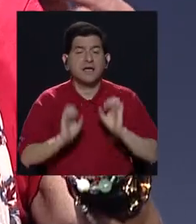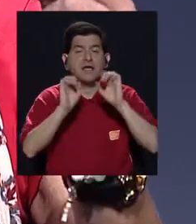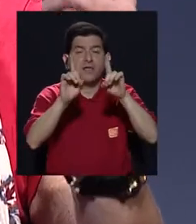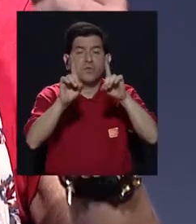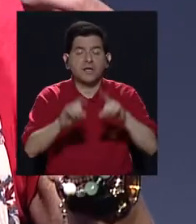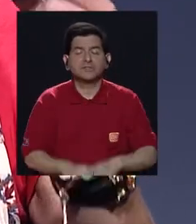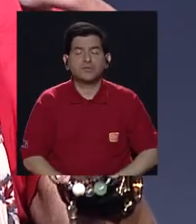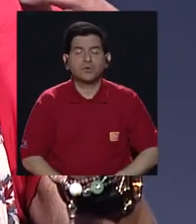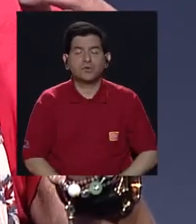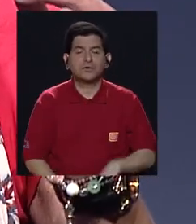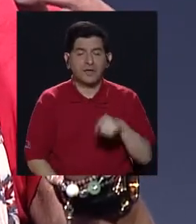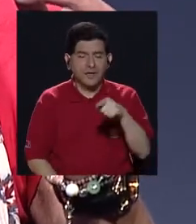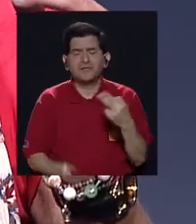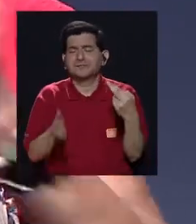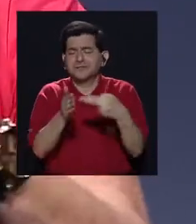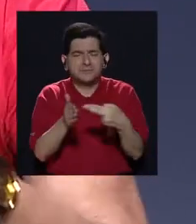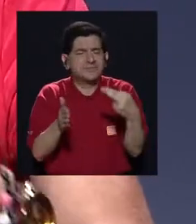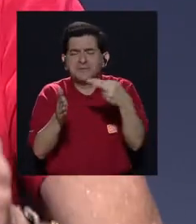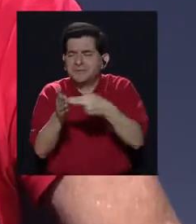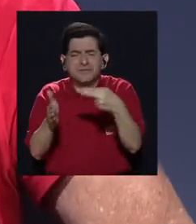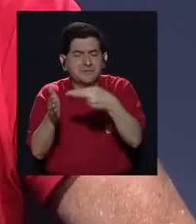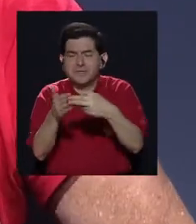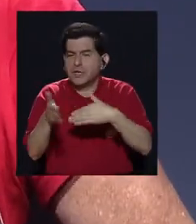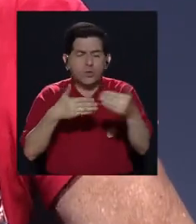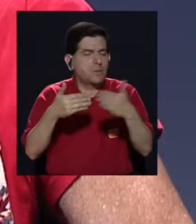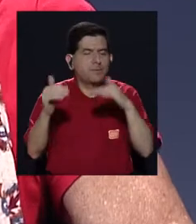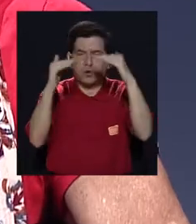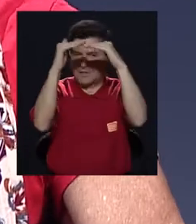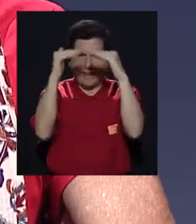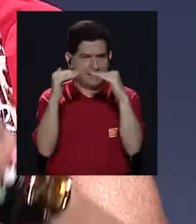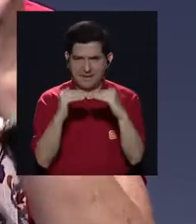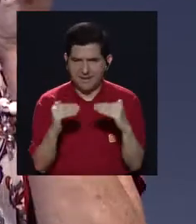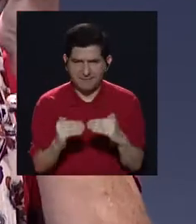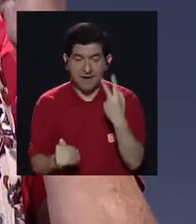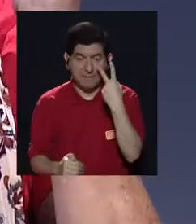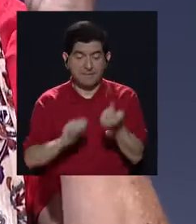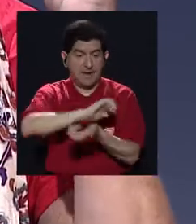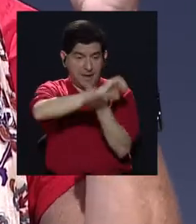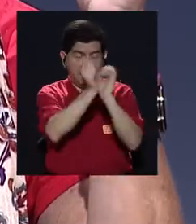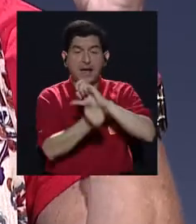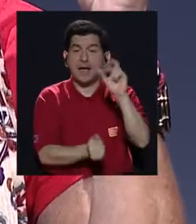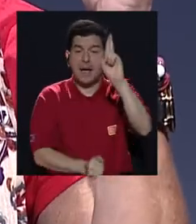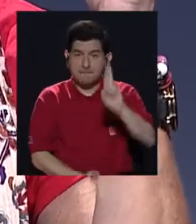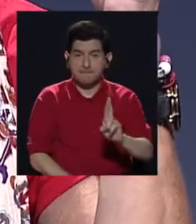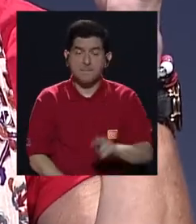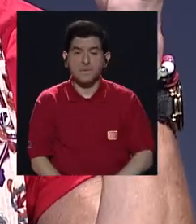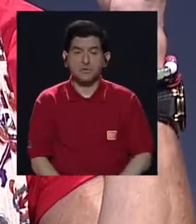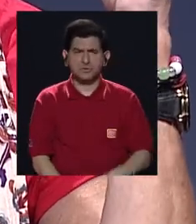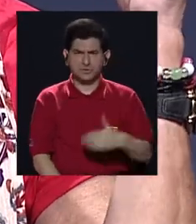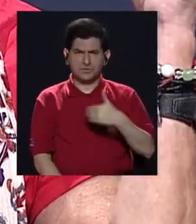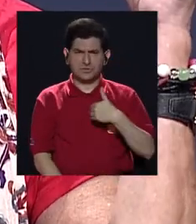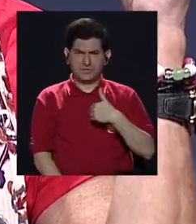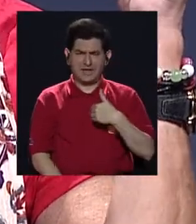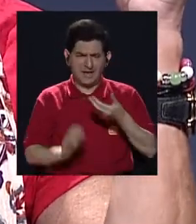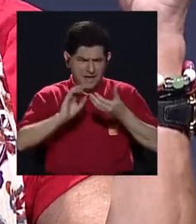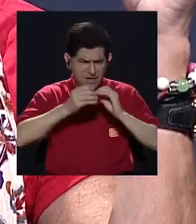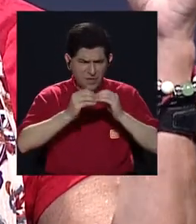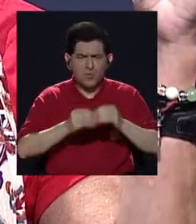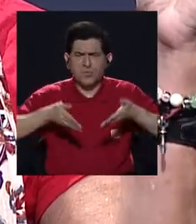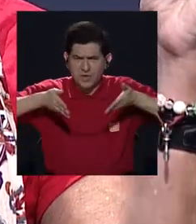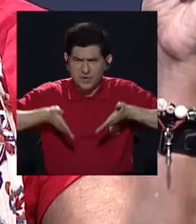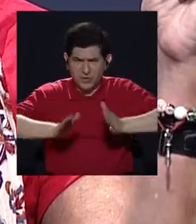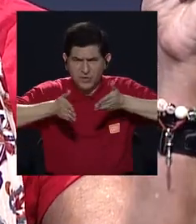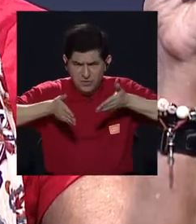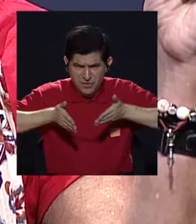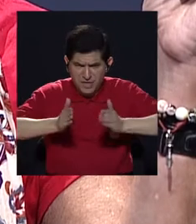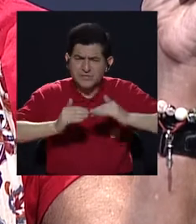es educación educación y más educación a cualquier nivel vean los cambios en costa rica porque nosotros tenemos un índice